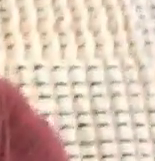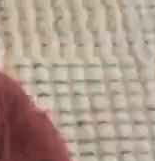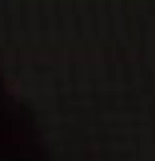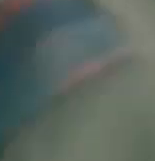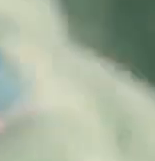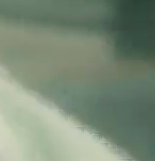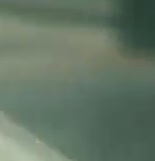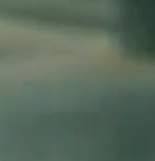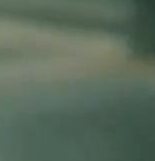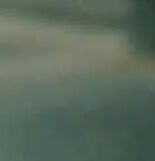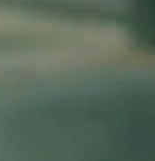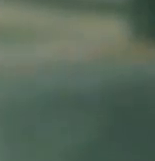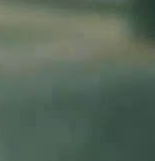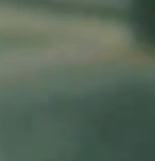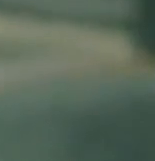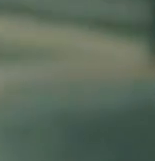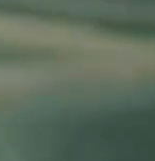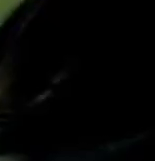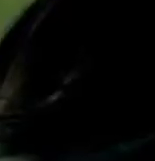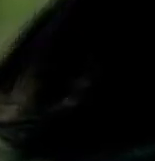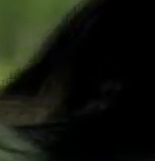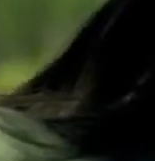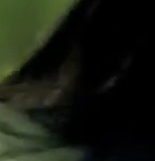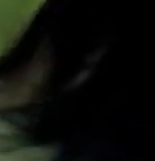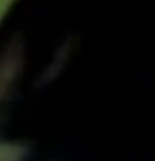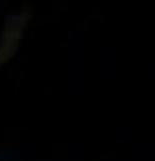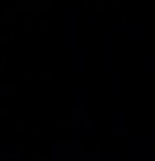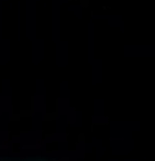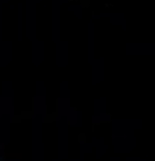Escopeta. ¿Qué haces, papá?